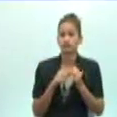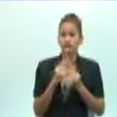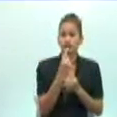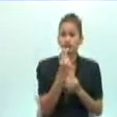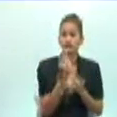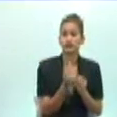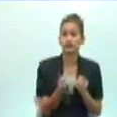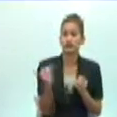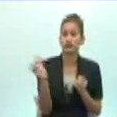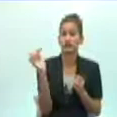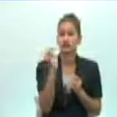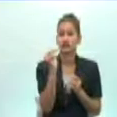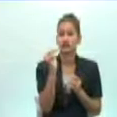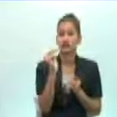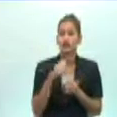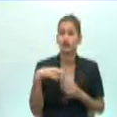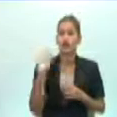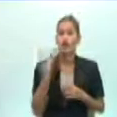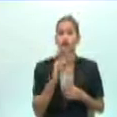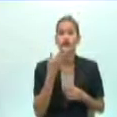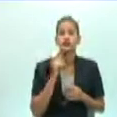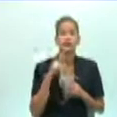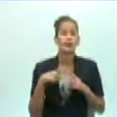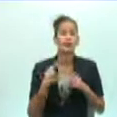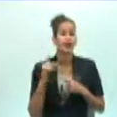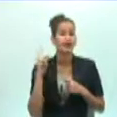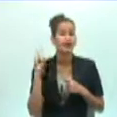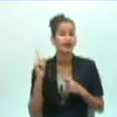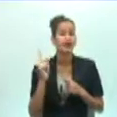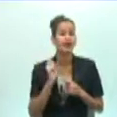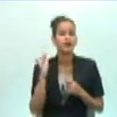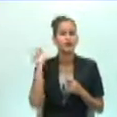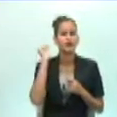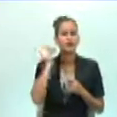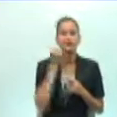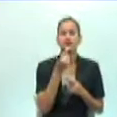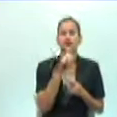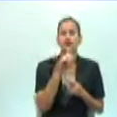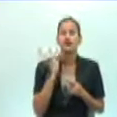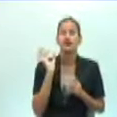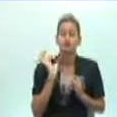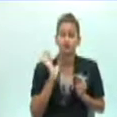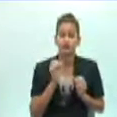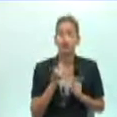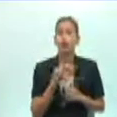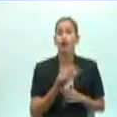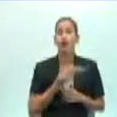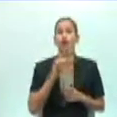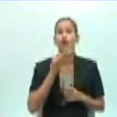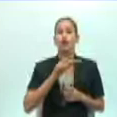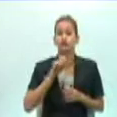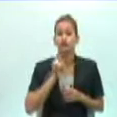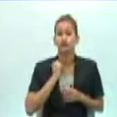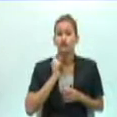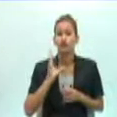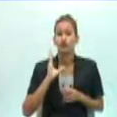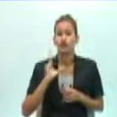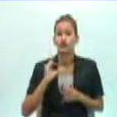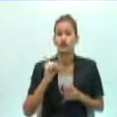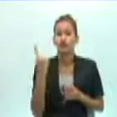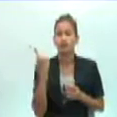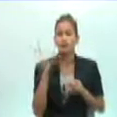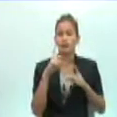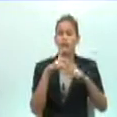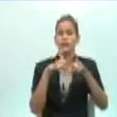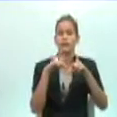porque precisamente la experiencia del viejo es un cuento. Nos lo dice el mismo texto en el primer párrafo. Este